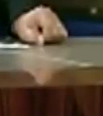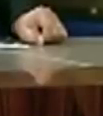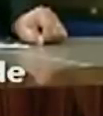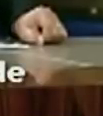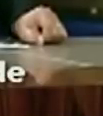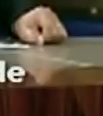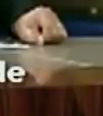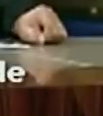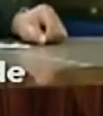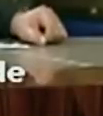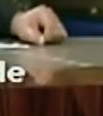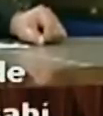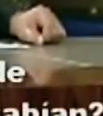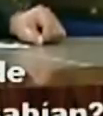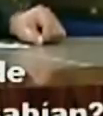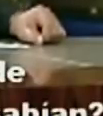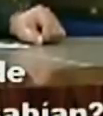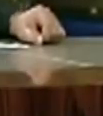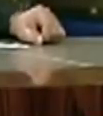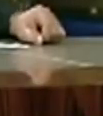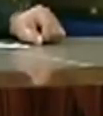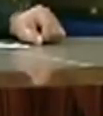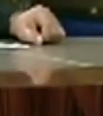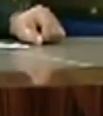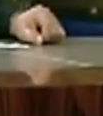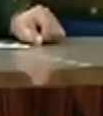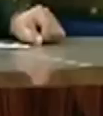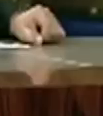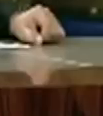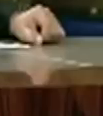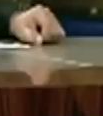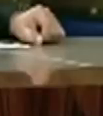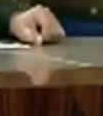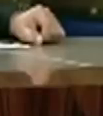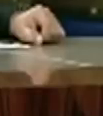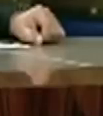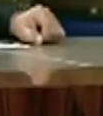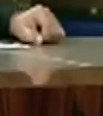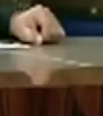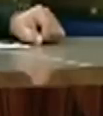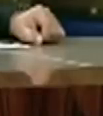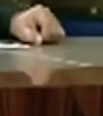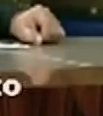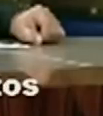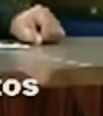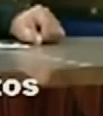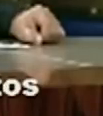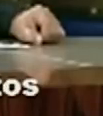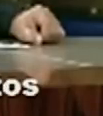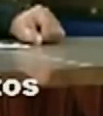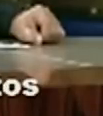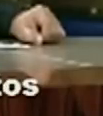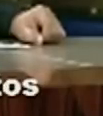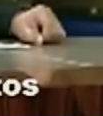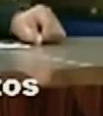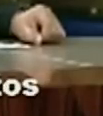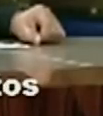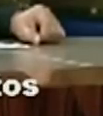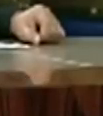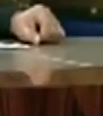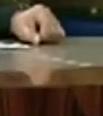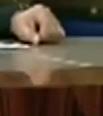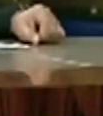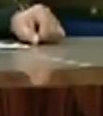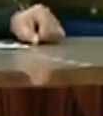los servicios secretos de inteligencia de este país no sabían? O sea, que yo sabía y que los servicios secretos de este país no